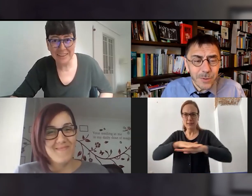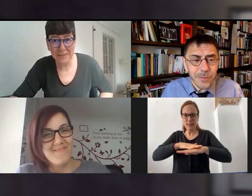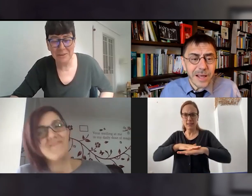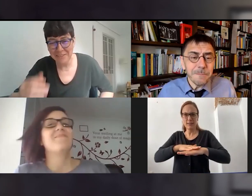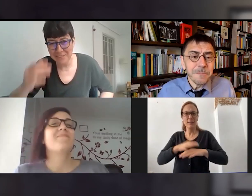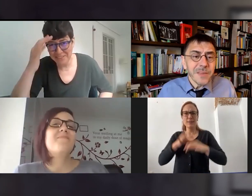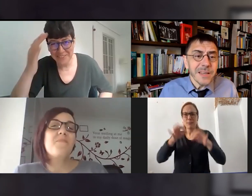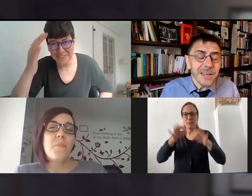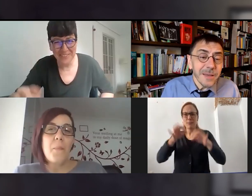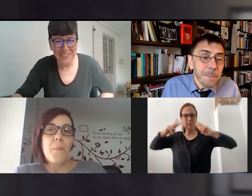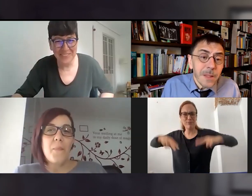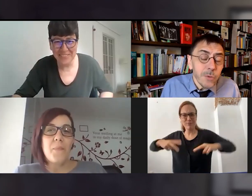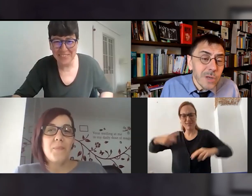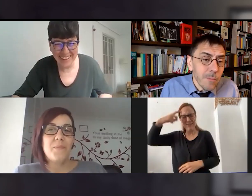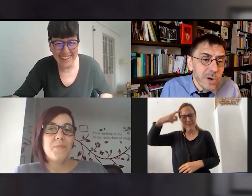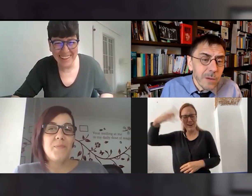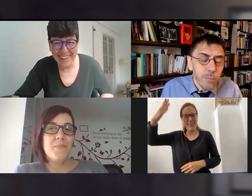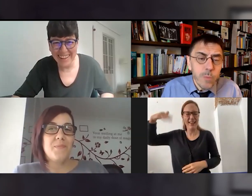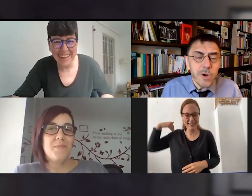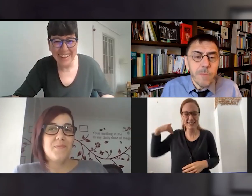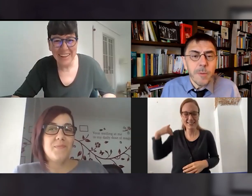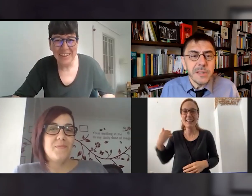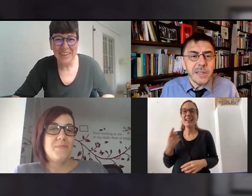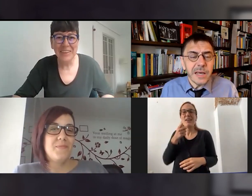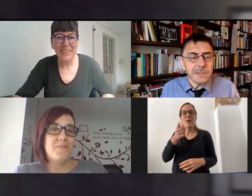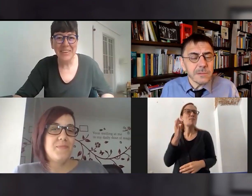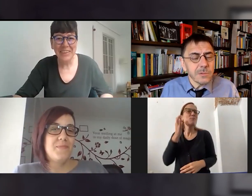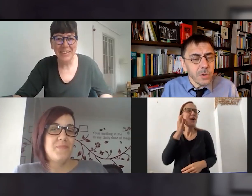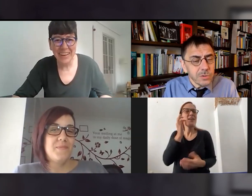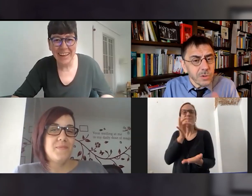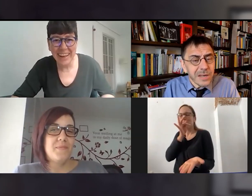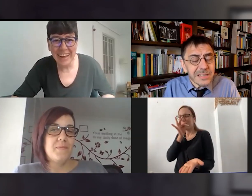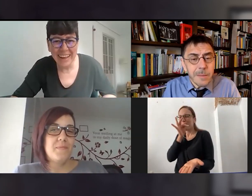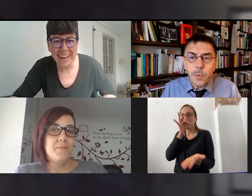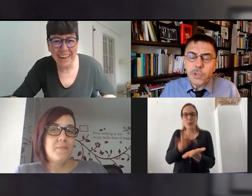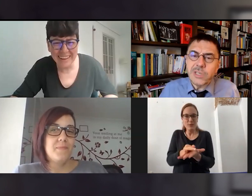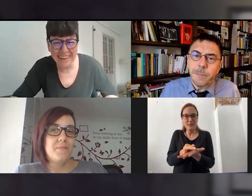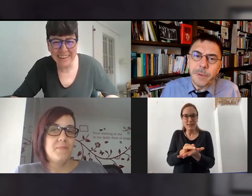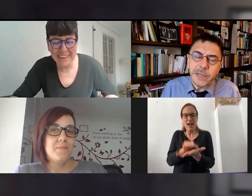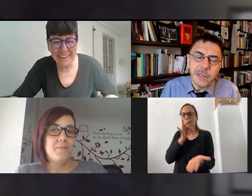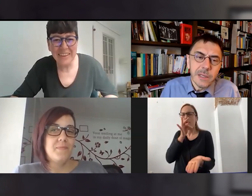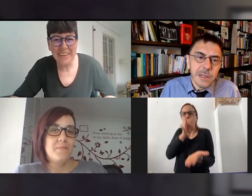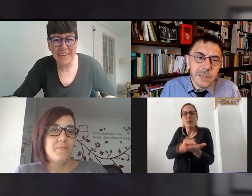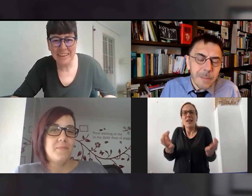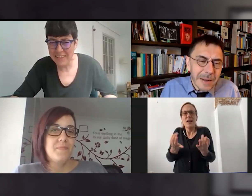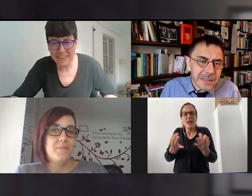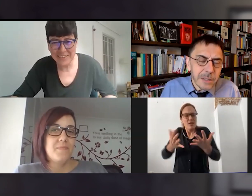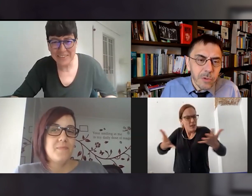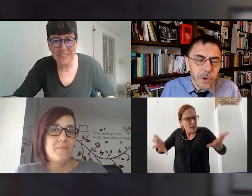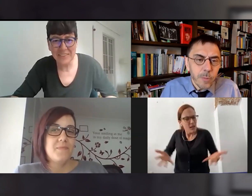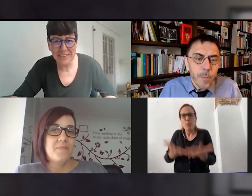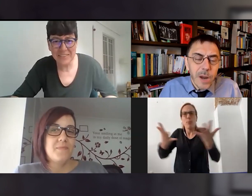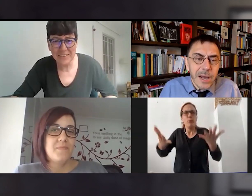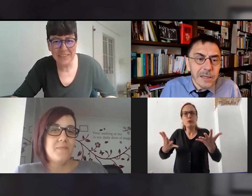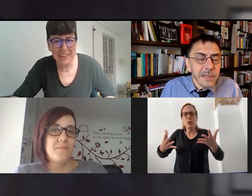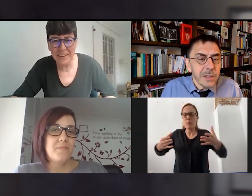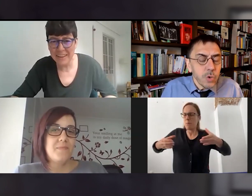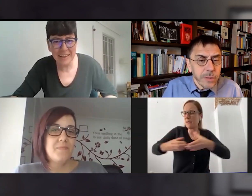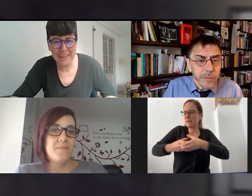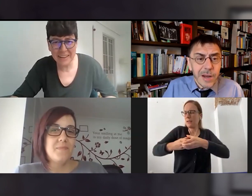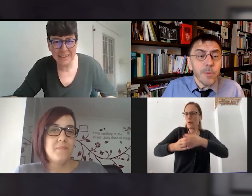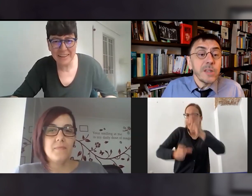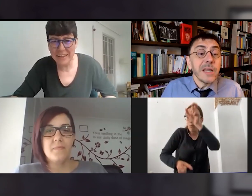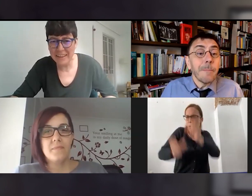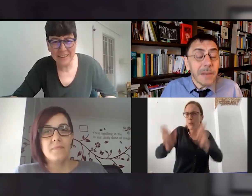siempre va a recordar, y una mujer muy, muy comprometida con ese impulso siempre del partido y de lo popular en